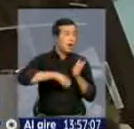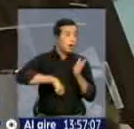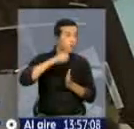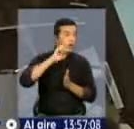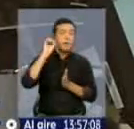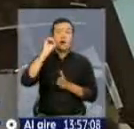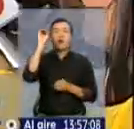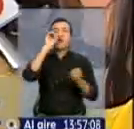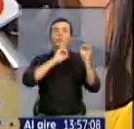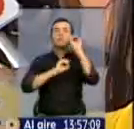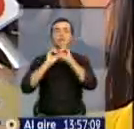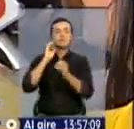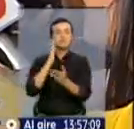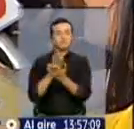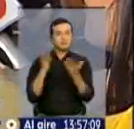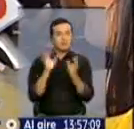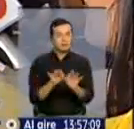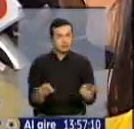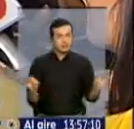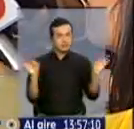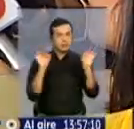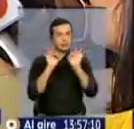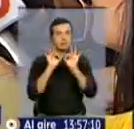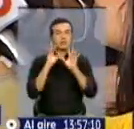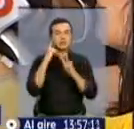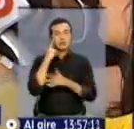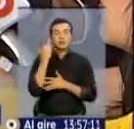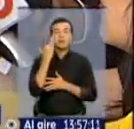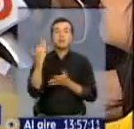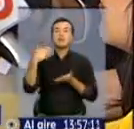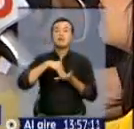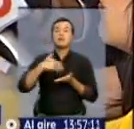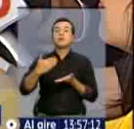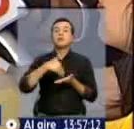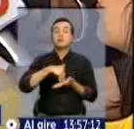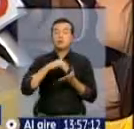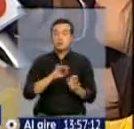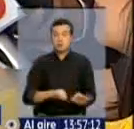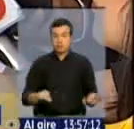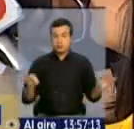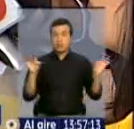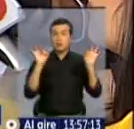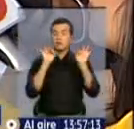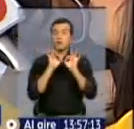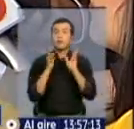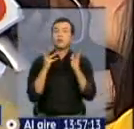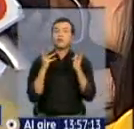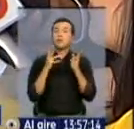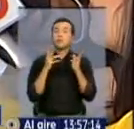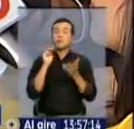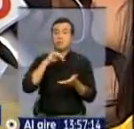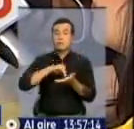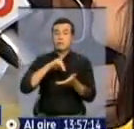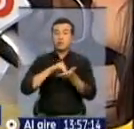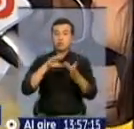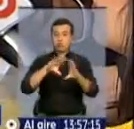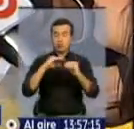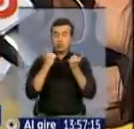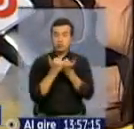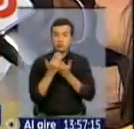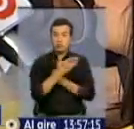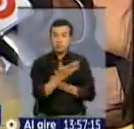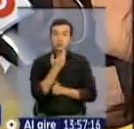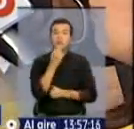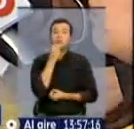generar observaciones. Lo importante es tener previstas las comparecencias necesarias para que los miembros de la comisión tengan la